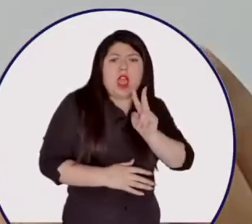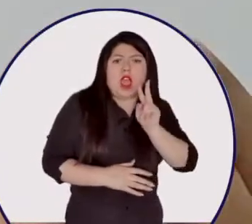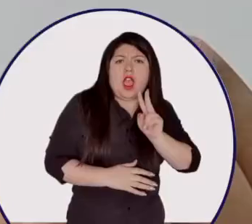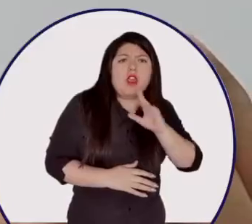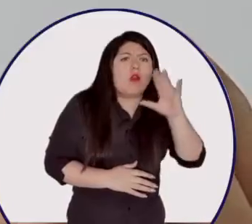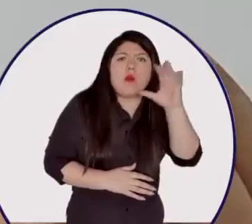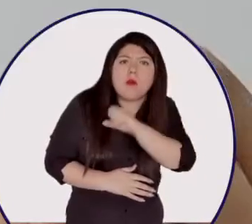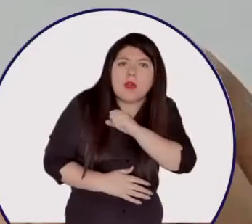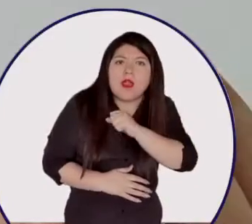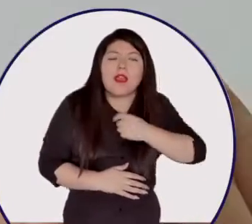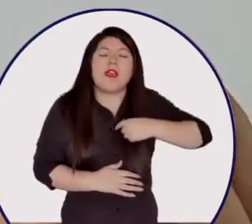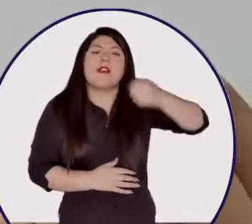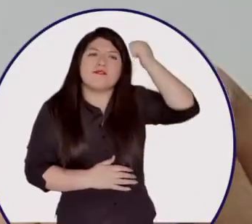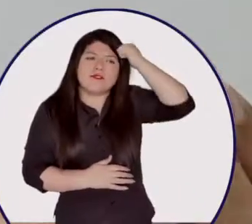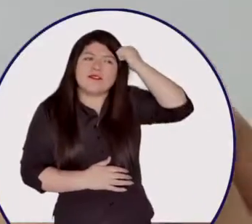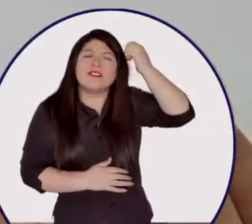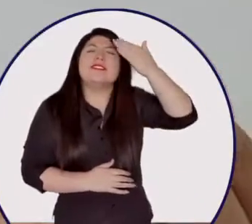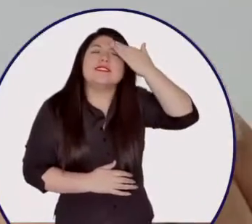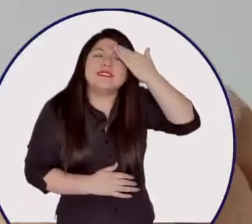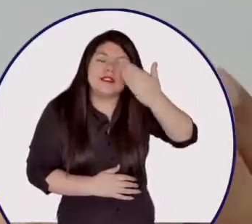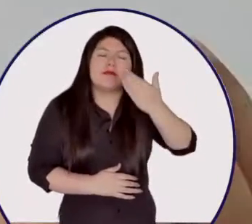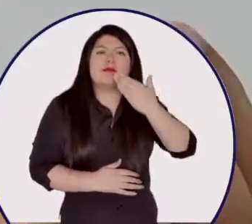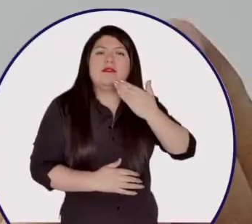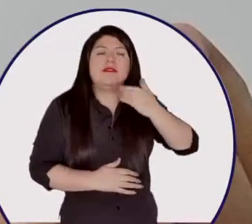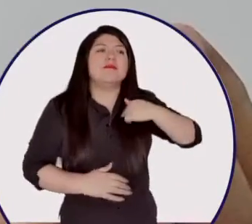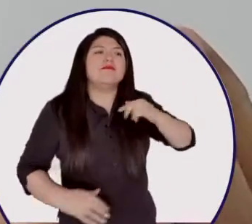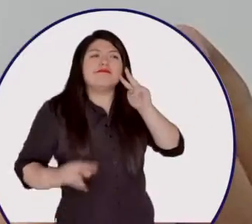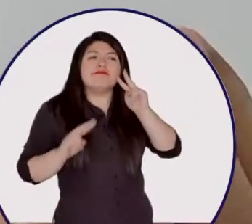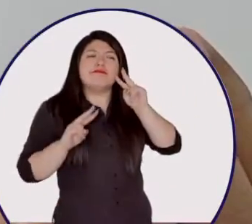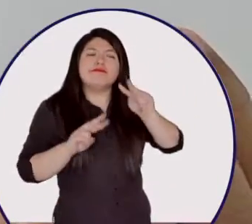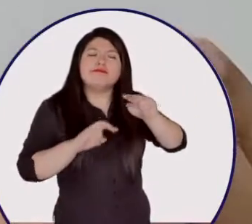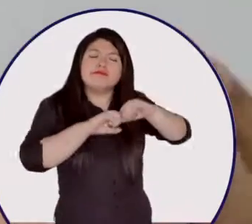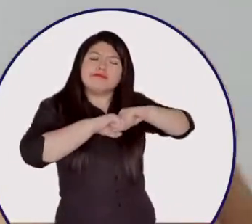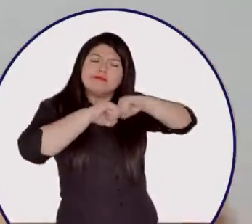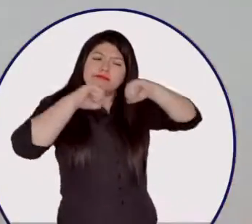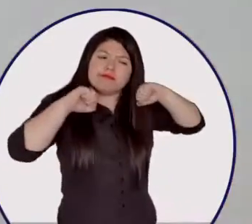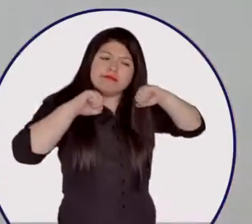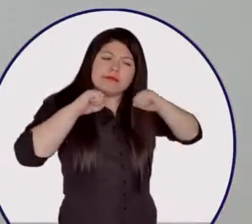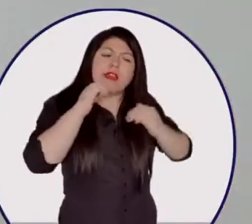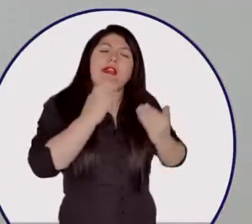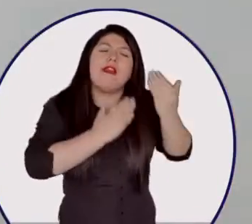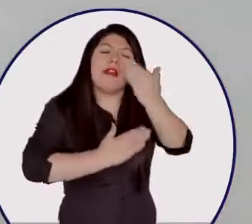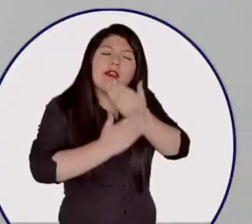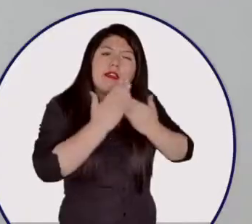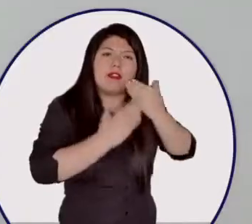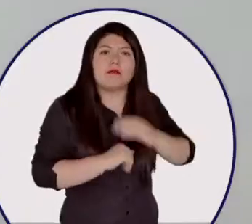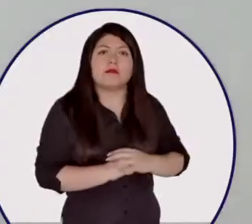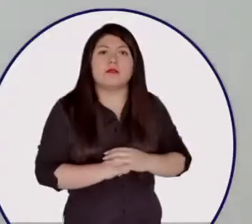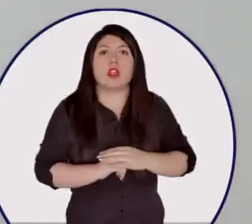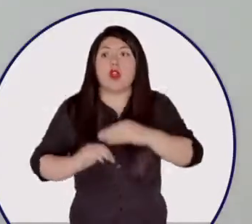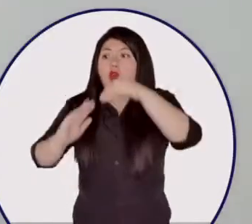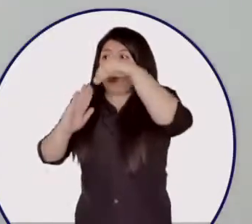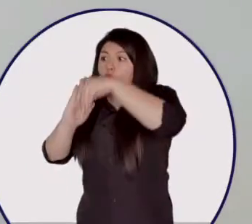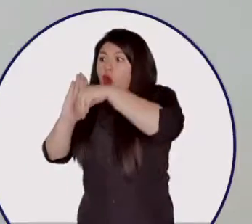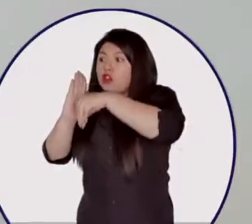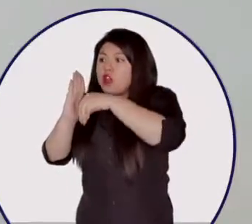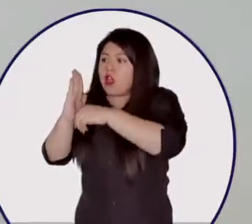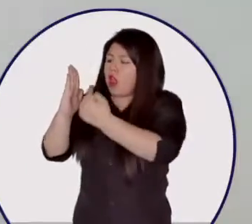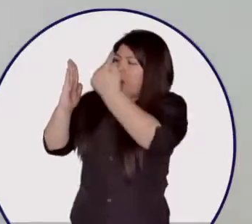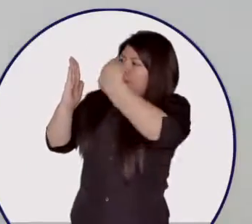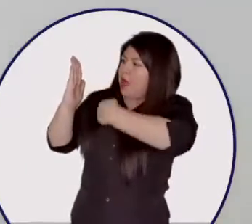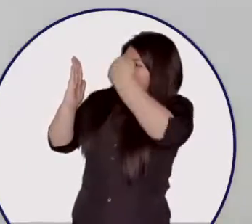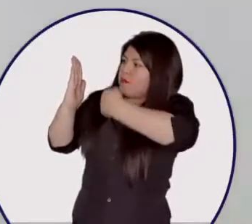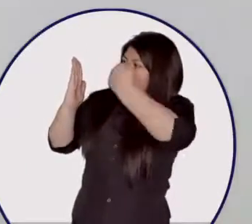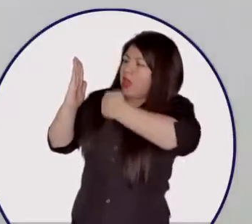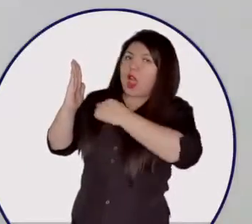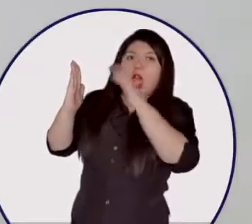a partir de ese saber conocer cómo llegar a esa persona. No se trata de unos contenidos o una receta, se trata de